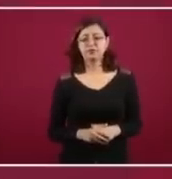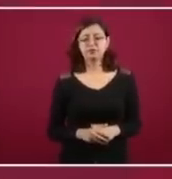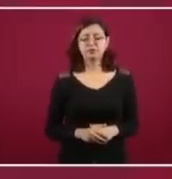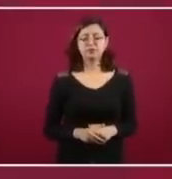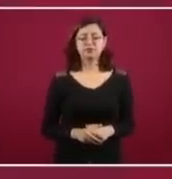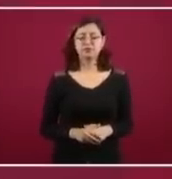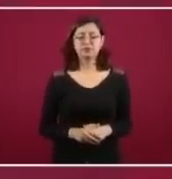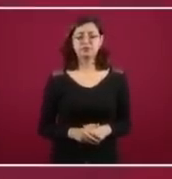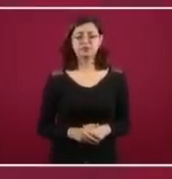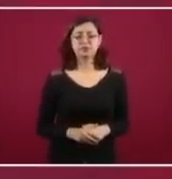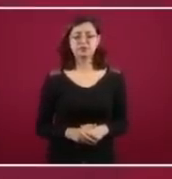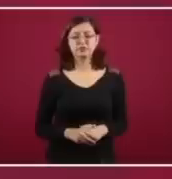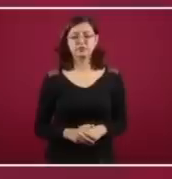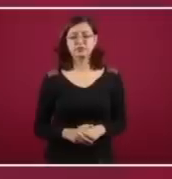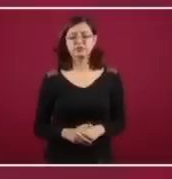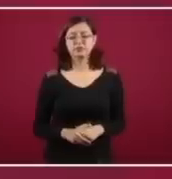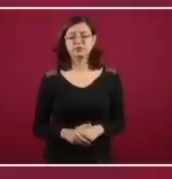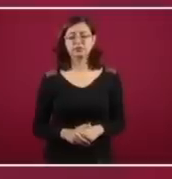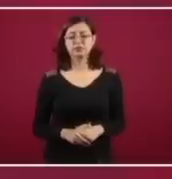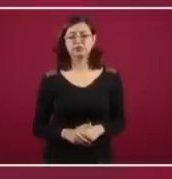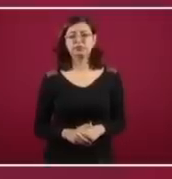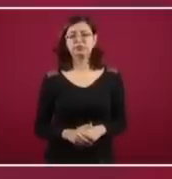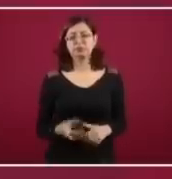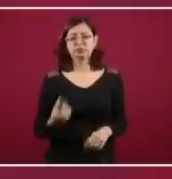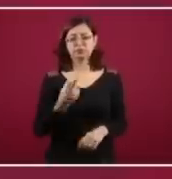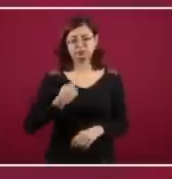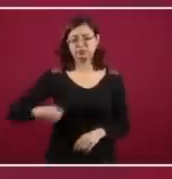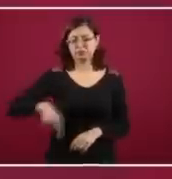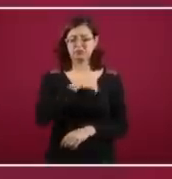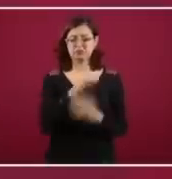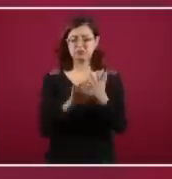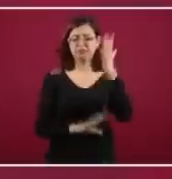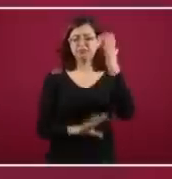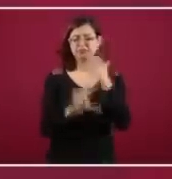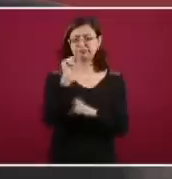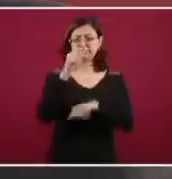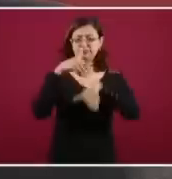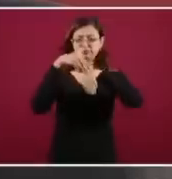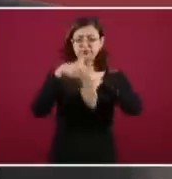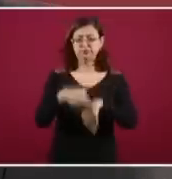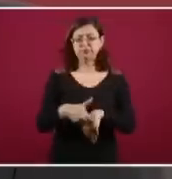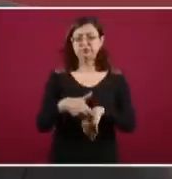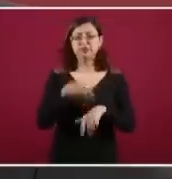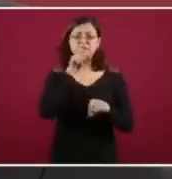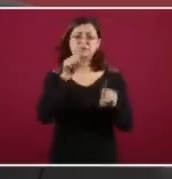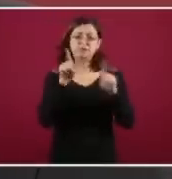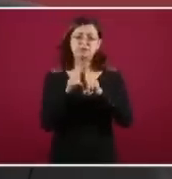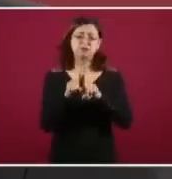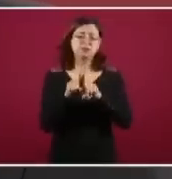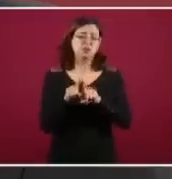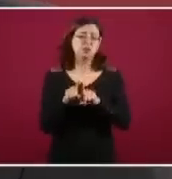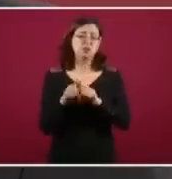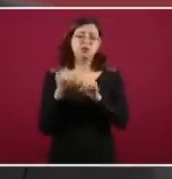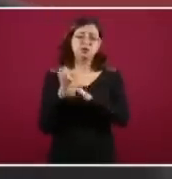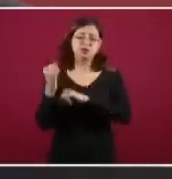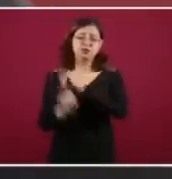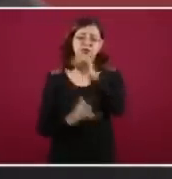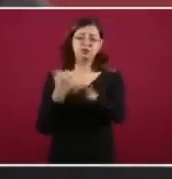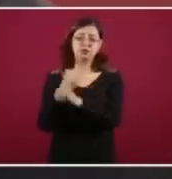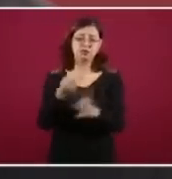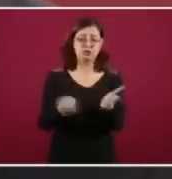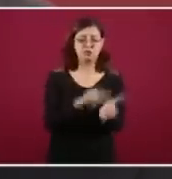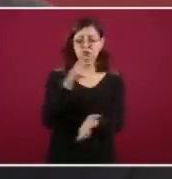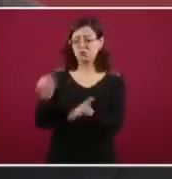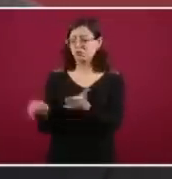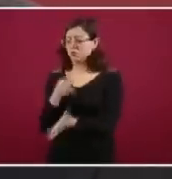Nosotros actuamos de conformidad con la Constitución y en las convenciones se establece pues que tenemos